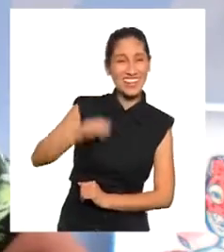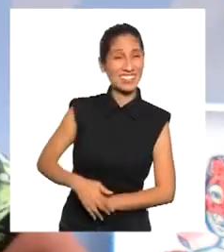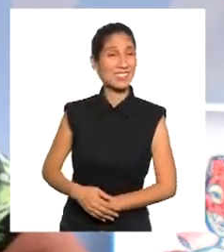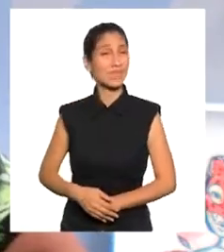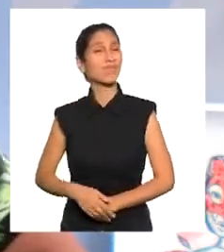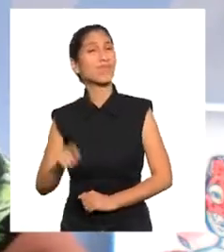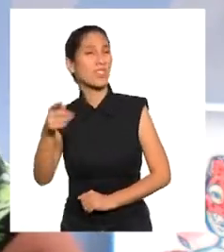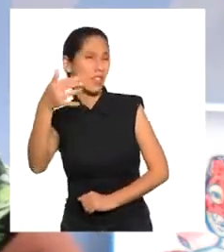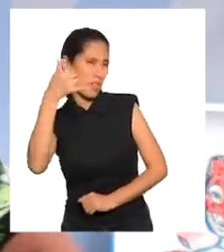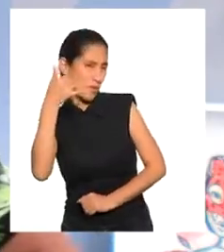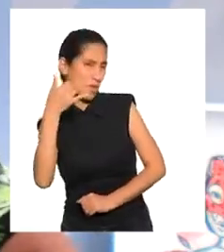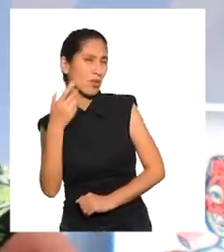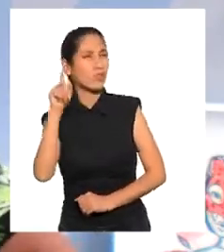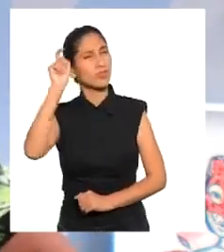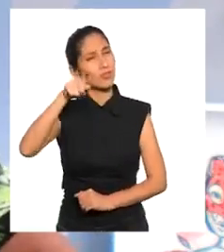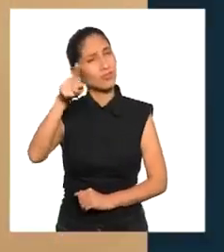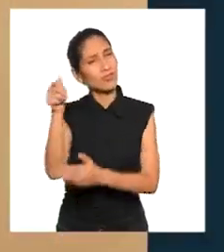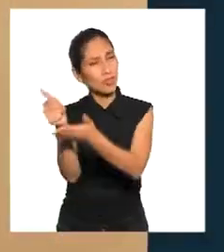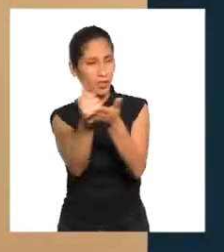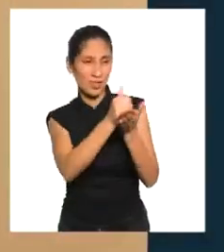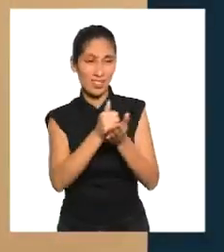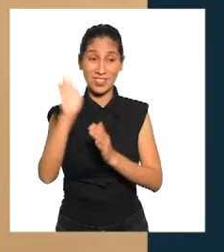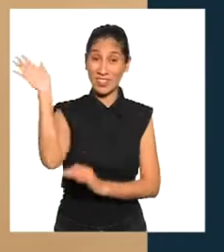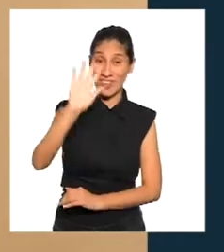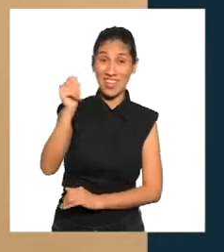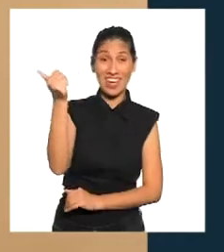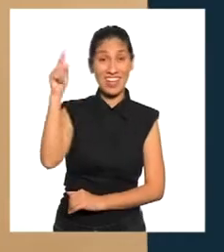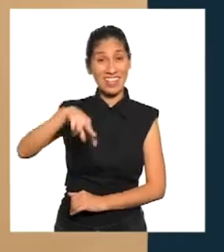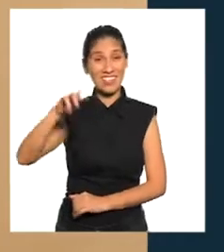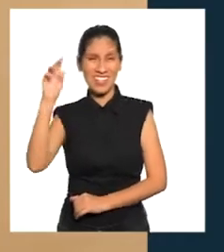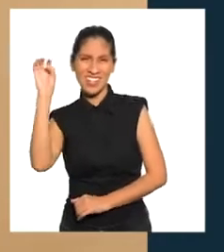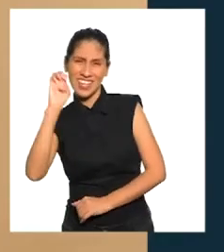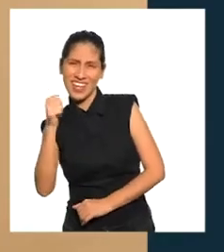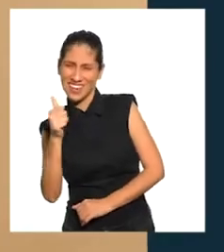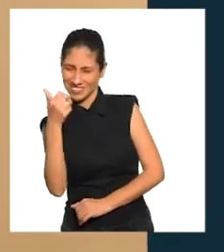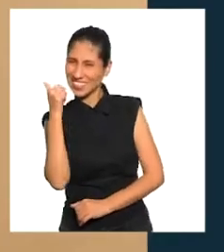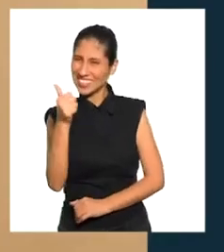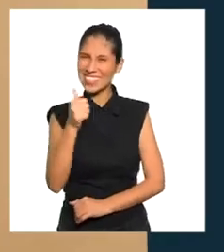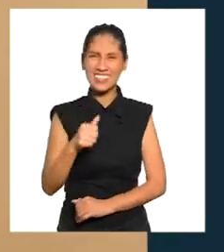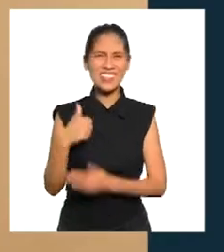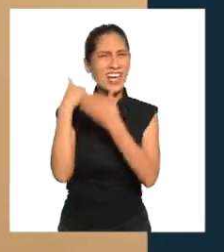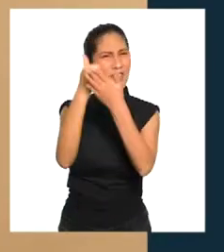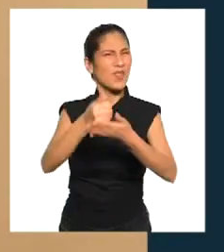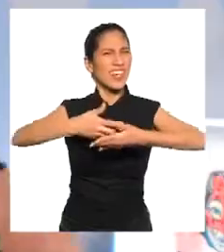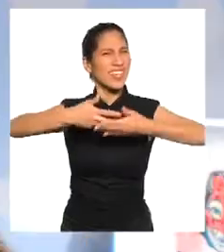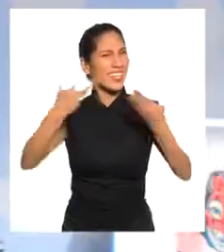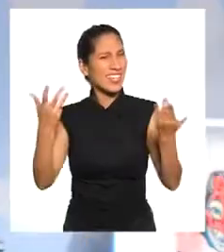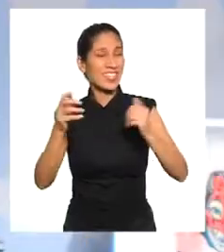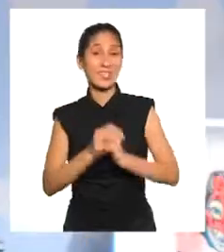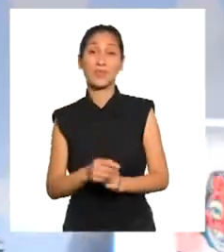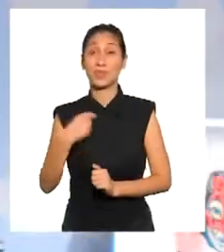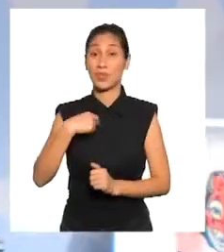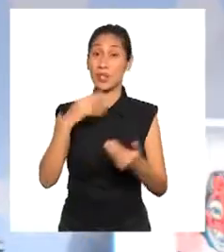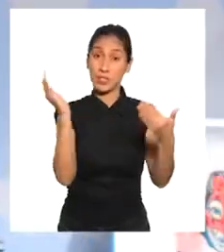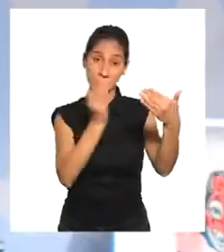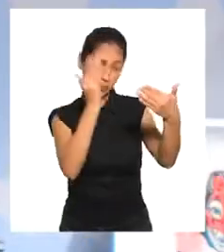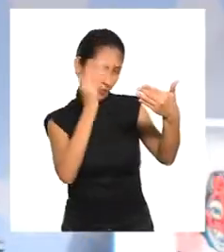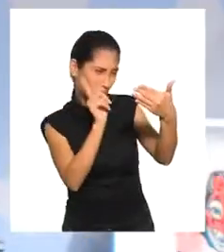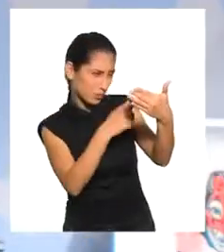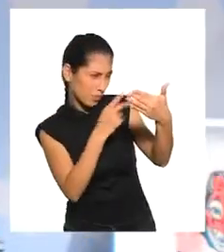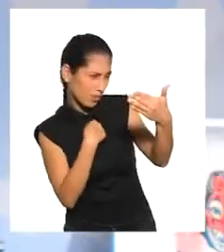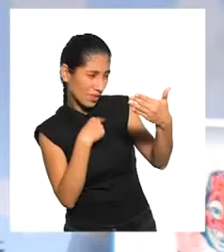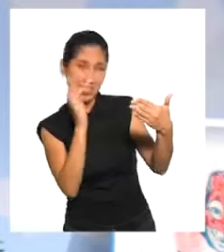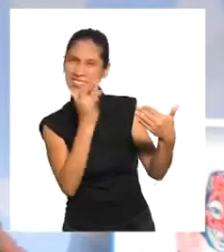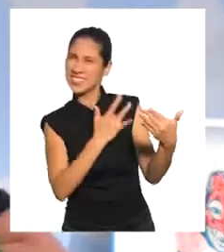Hola, le llamé porque necesitamos de su ayuda. Hola, Andrea. Claro. ¿En qué te puedo ayudar? Estuve buscando información sobre